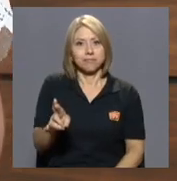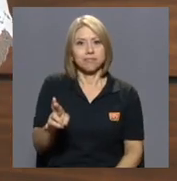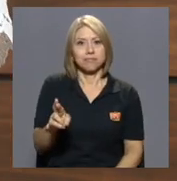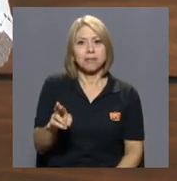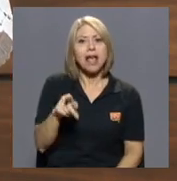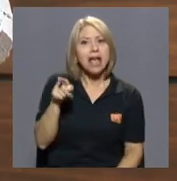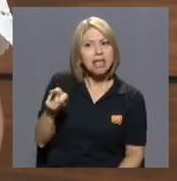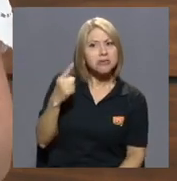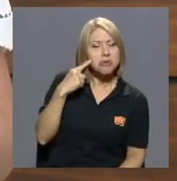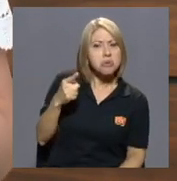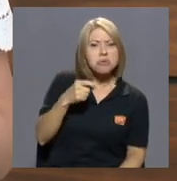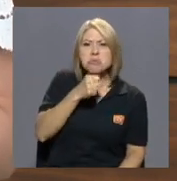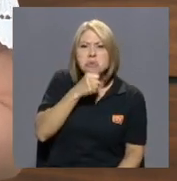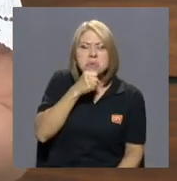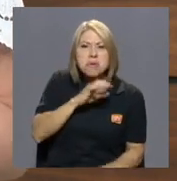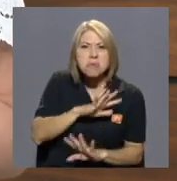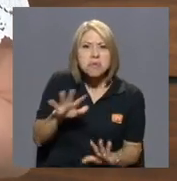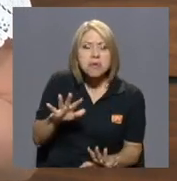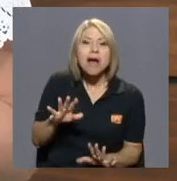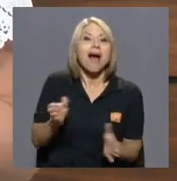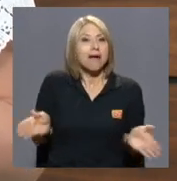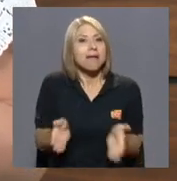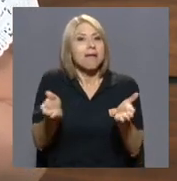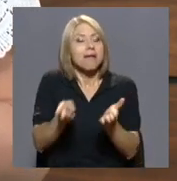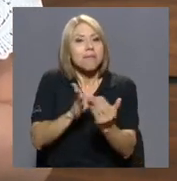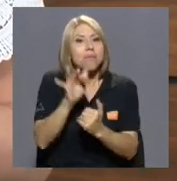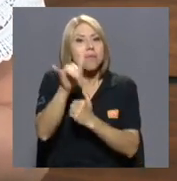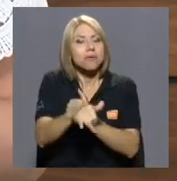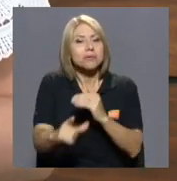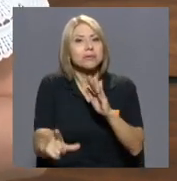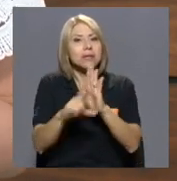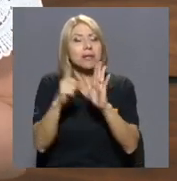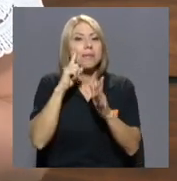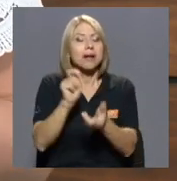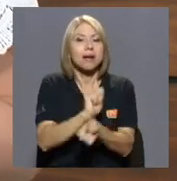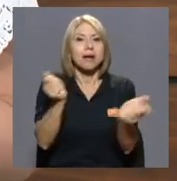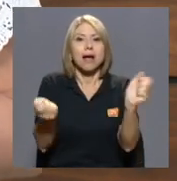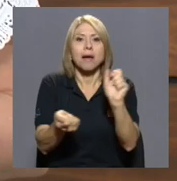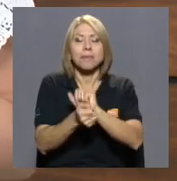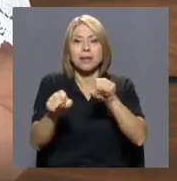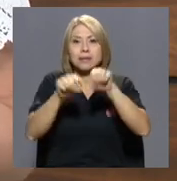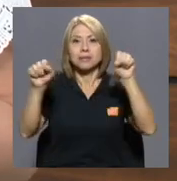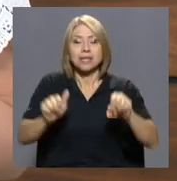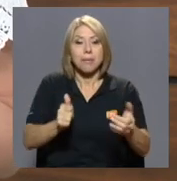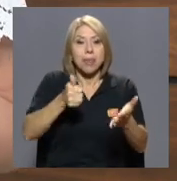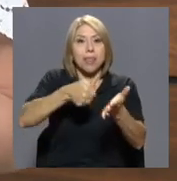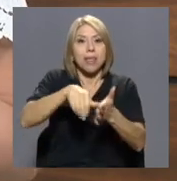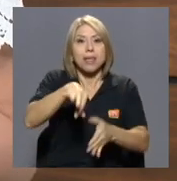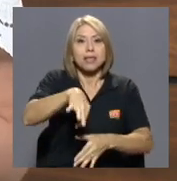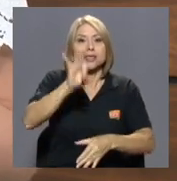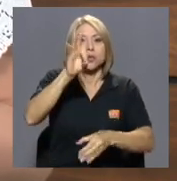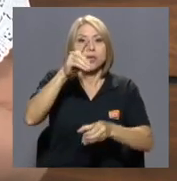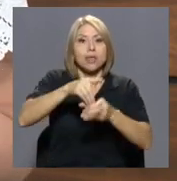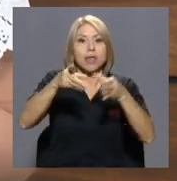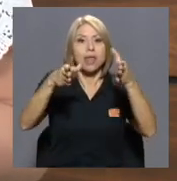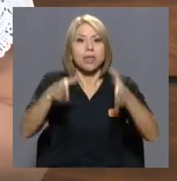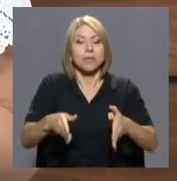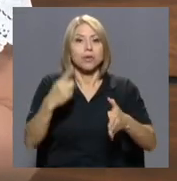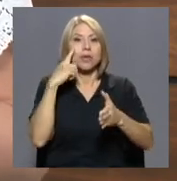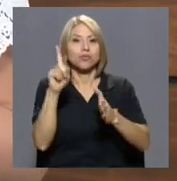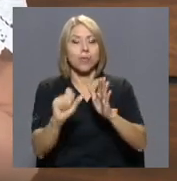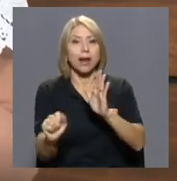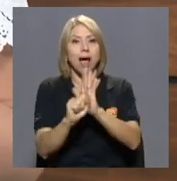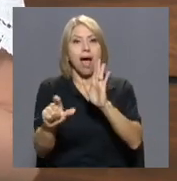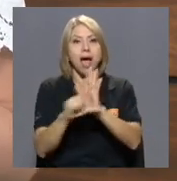desactualizado. Y por esto impulsan proyectos de ley para cambiar el sistema de elección de diputados y diputadas para el Congreso de nuestro